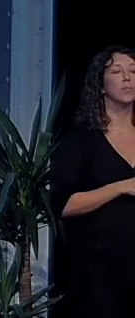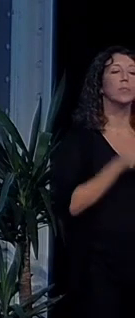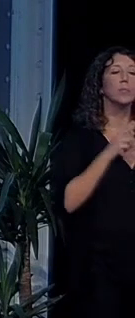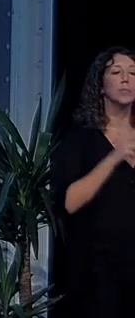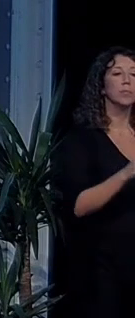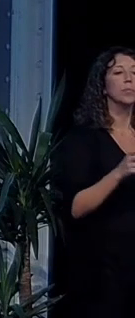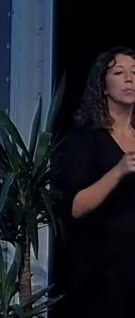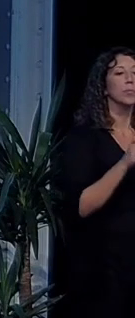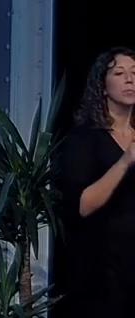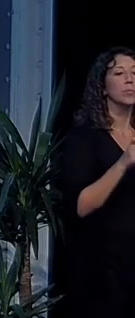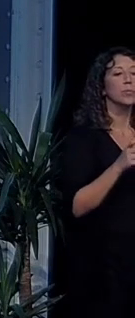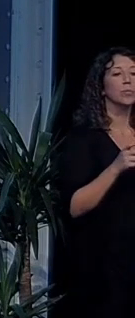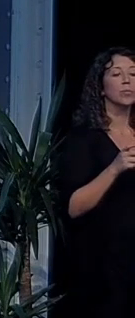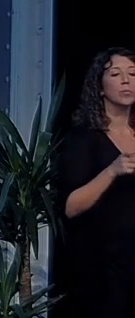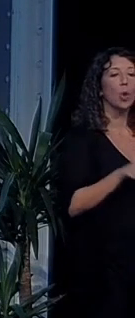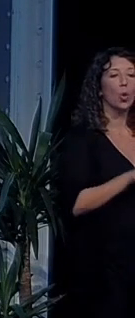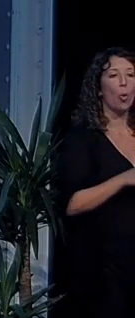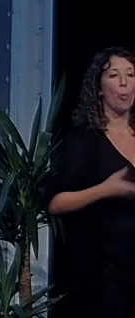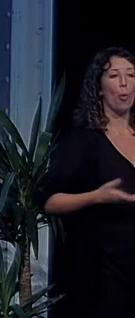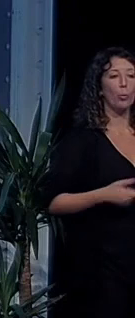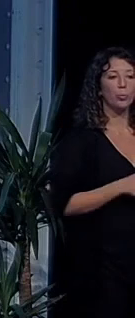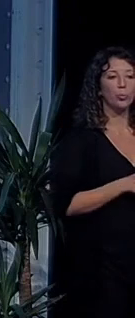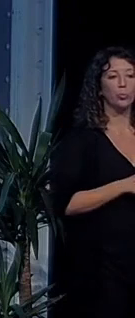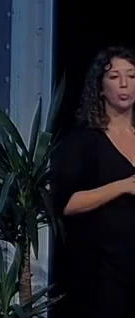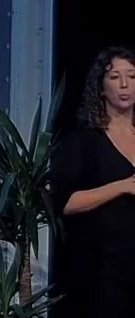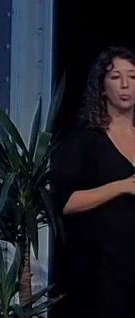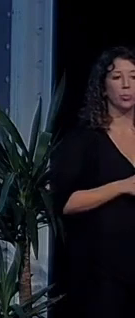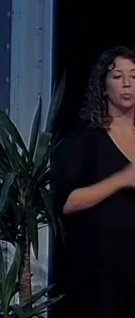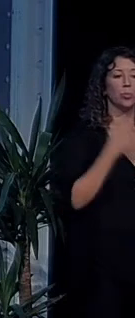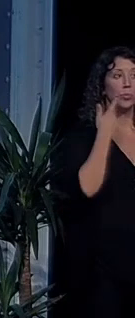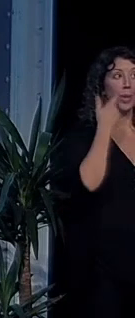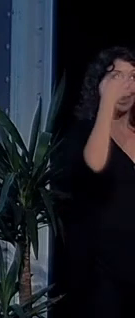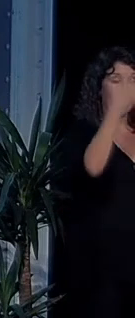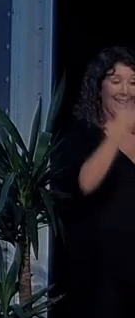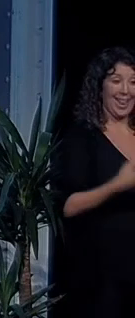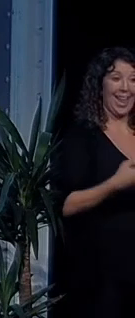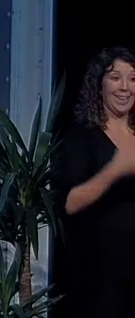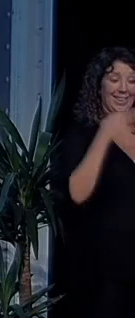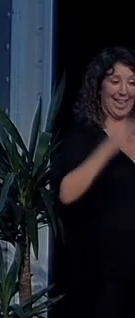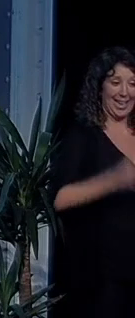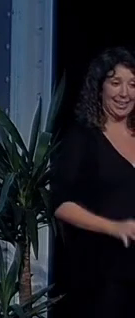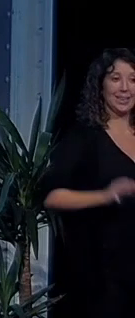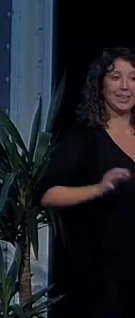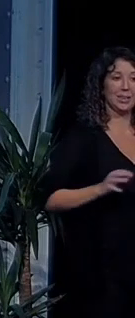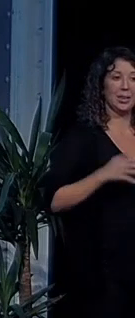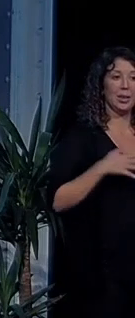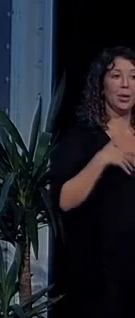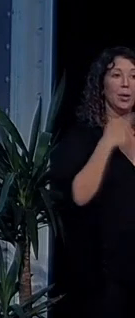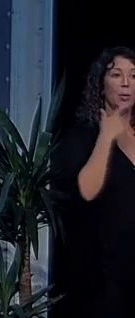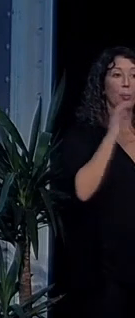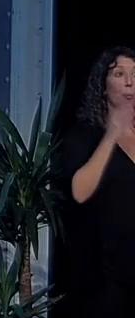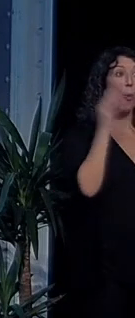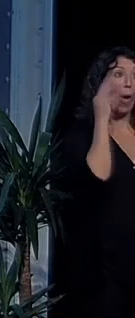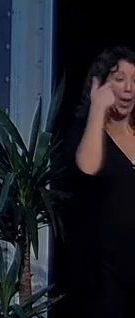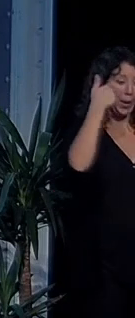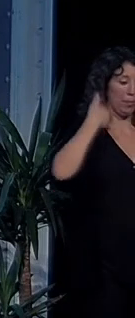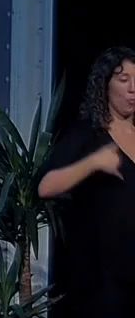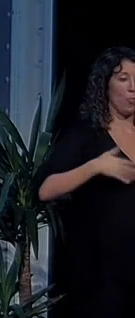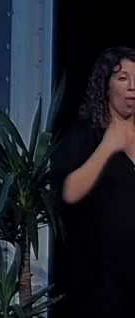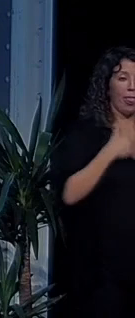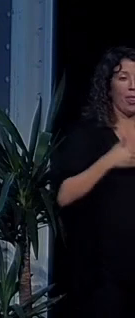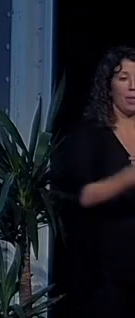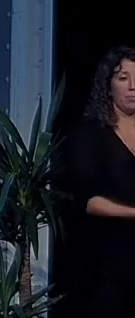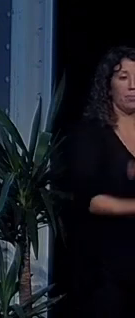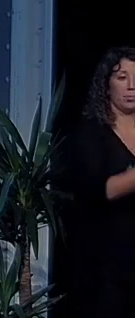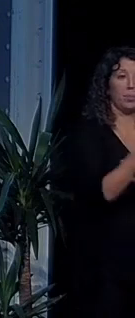cómo, o sea, quiero decir... es verdad que hay que plantear una realidad existente, ¿no? Esto es algo que te puede pasar por el hecho de ser mujer, pero hay que